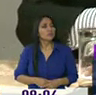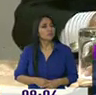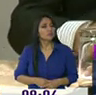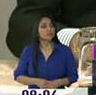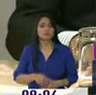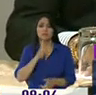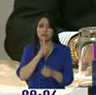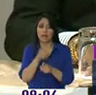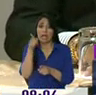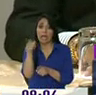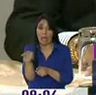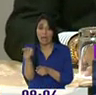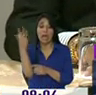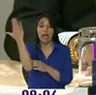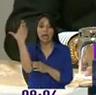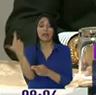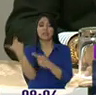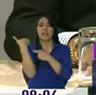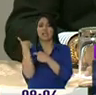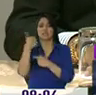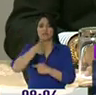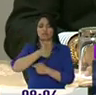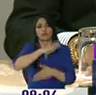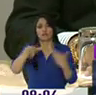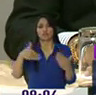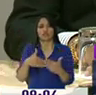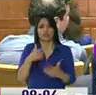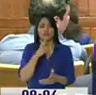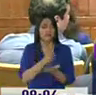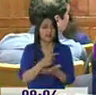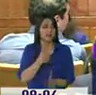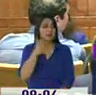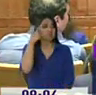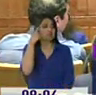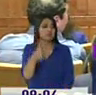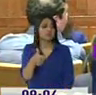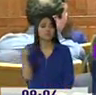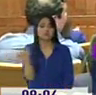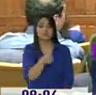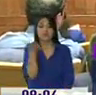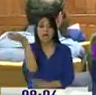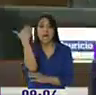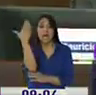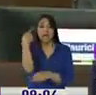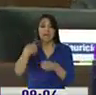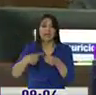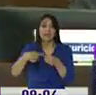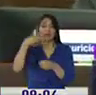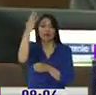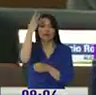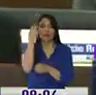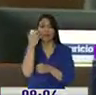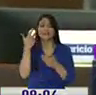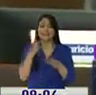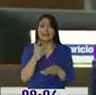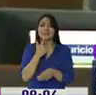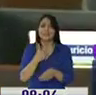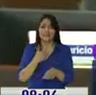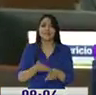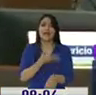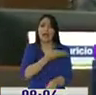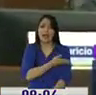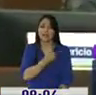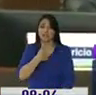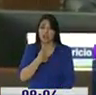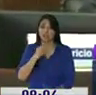todo. Me imagino. Sí, me imagino. El alcalde de Quito, Mauricio Rodas, ha mencionado en reiteradas ocasiones que no se